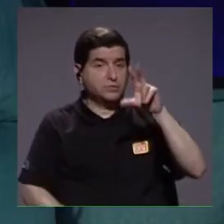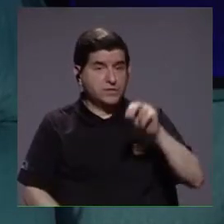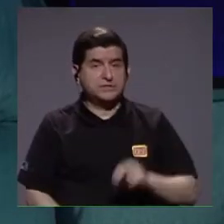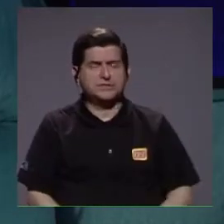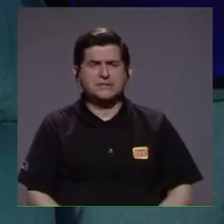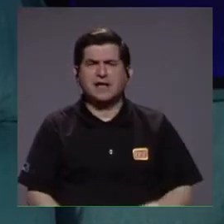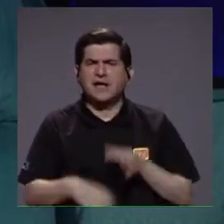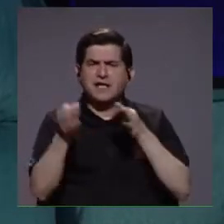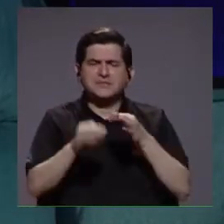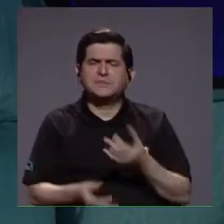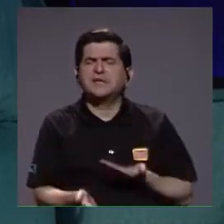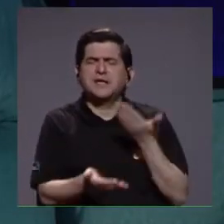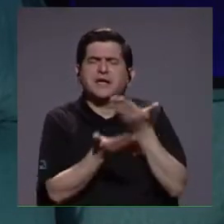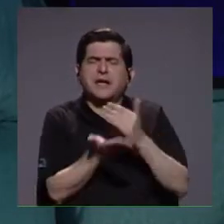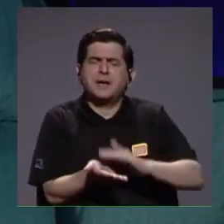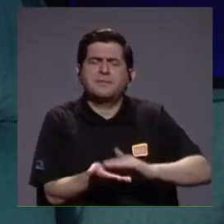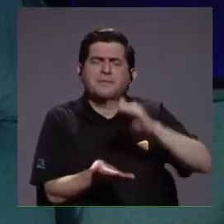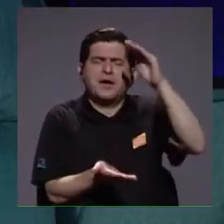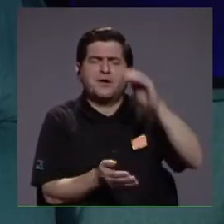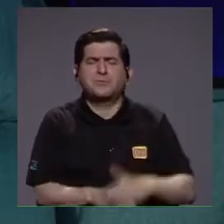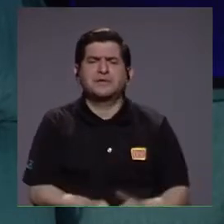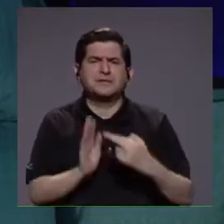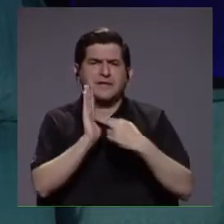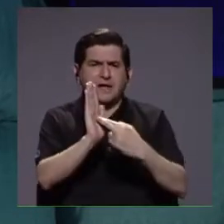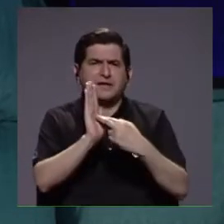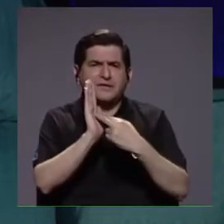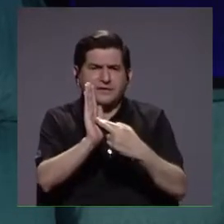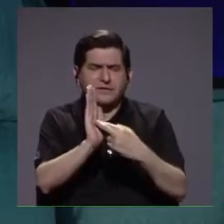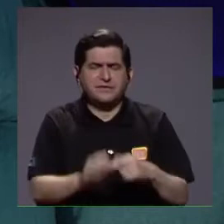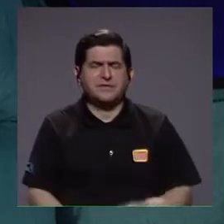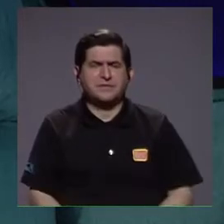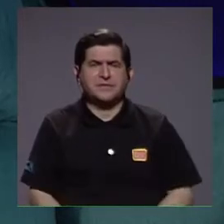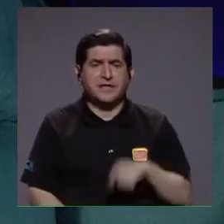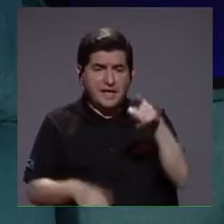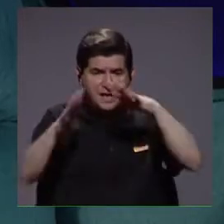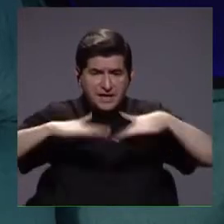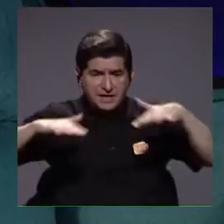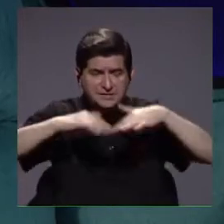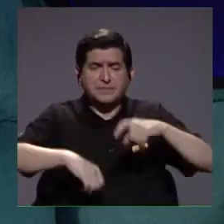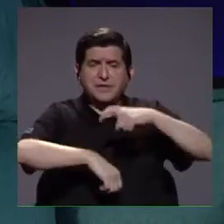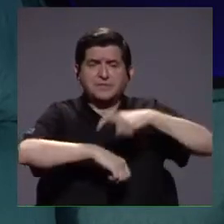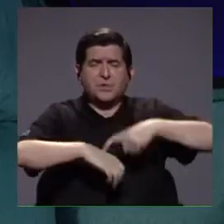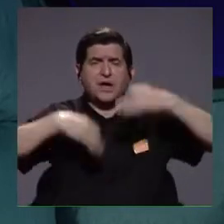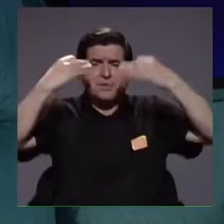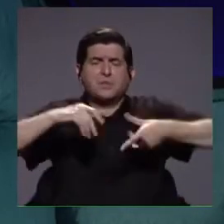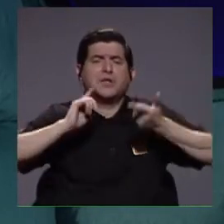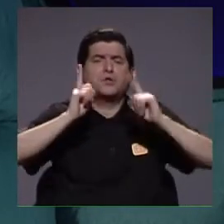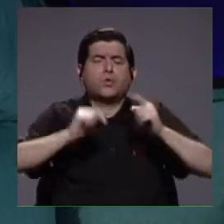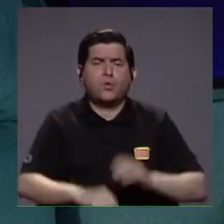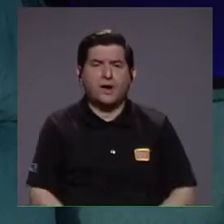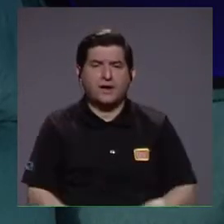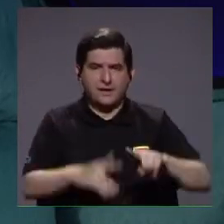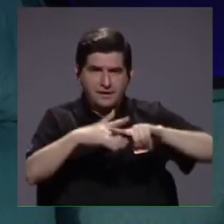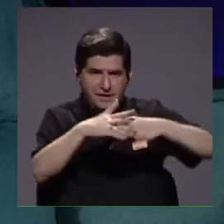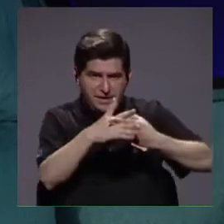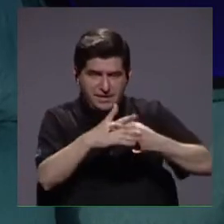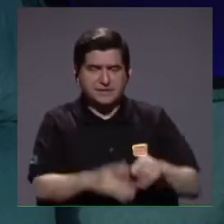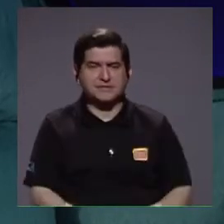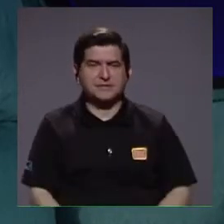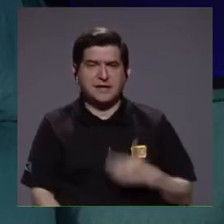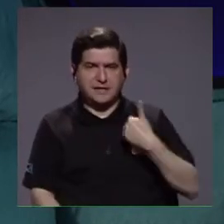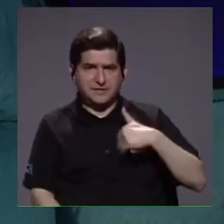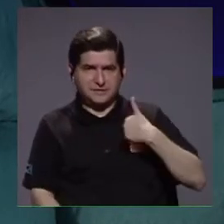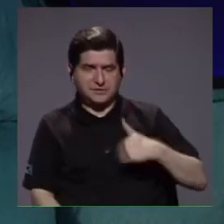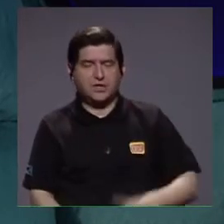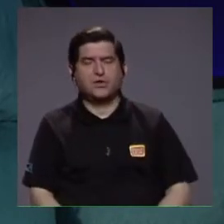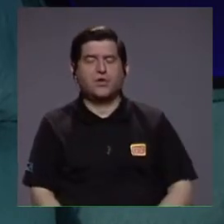respuesta es no, ¿cuáles son sus propuestas para aumentar la representación estudiantil en estos espacios de toma de decisiones? Iniciamos con la réplica